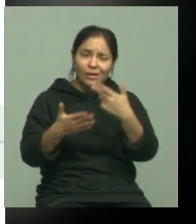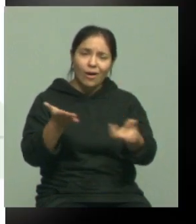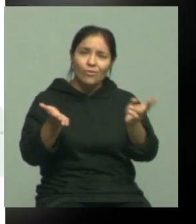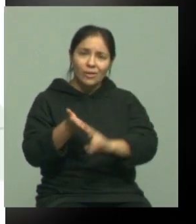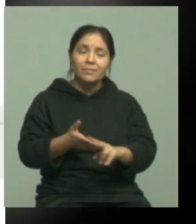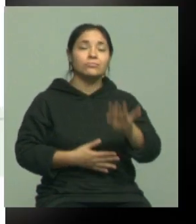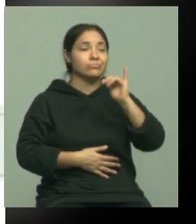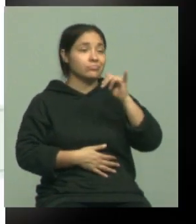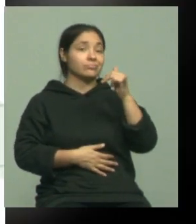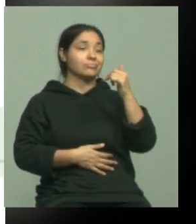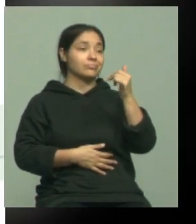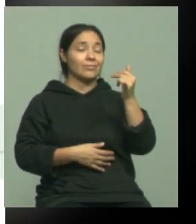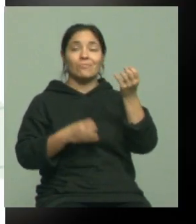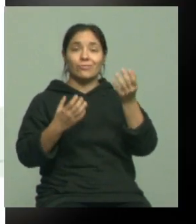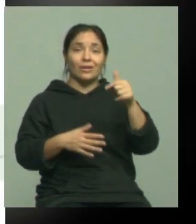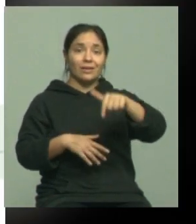siguen trayendo consecuencias.